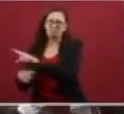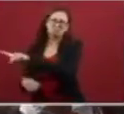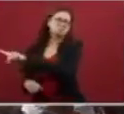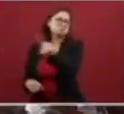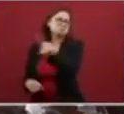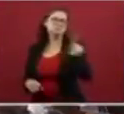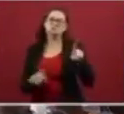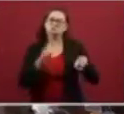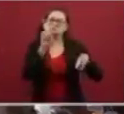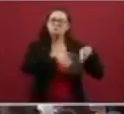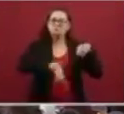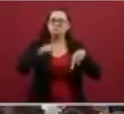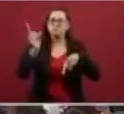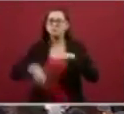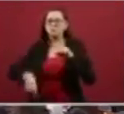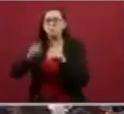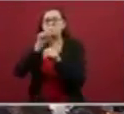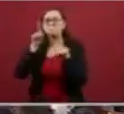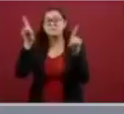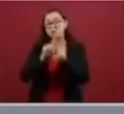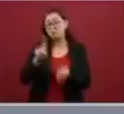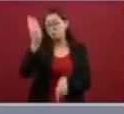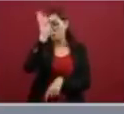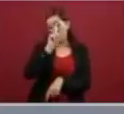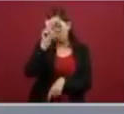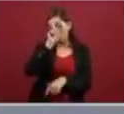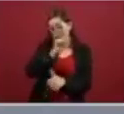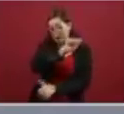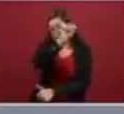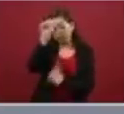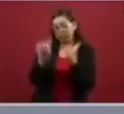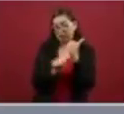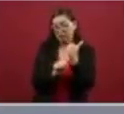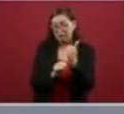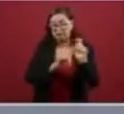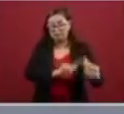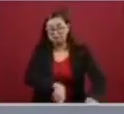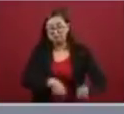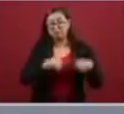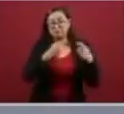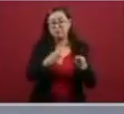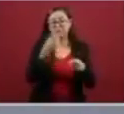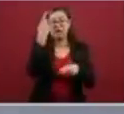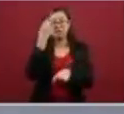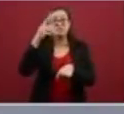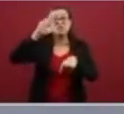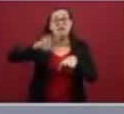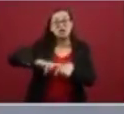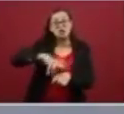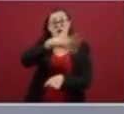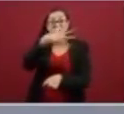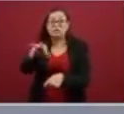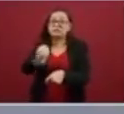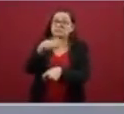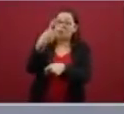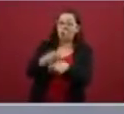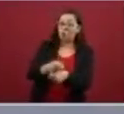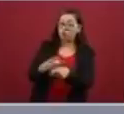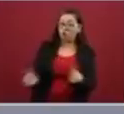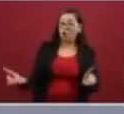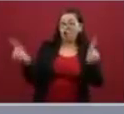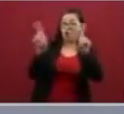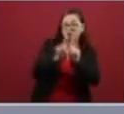cargos de asesores y de directores generales adjuntos, así como